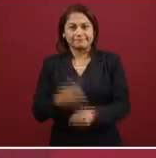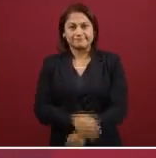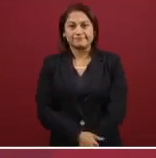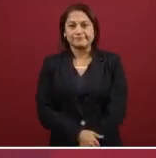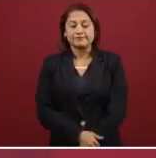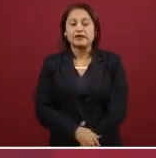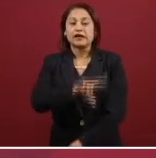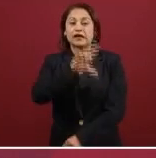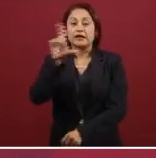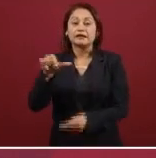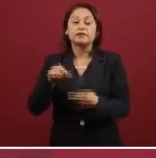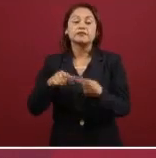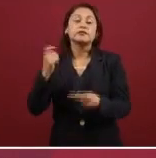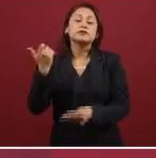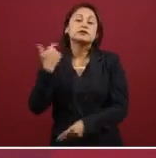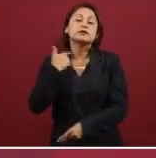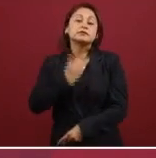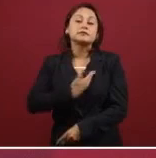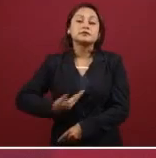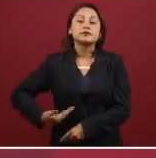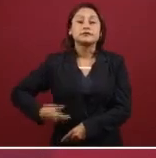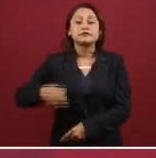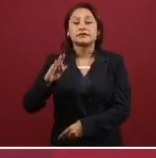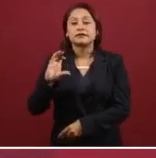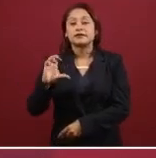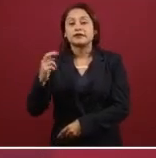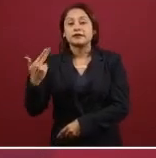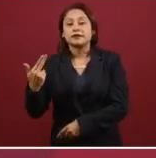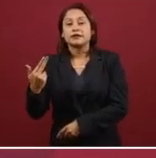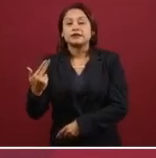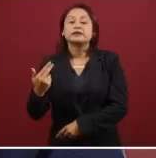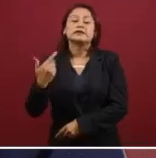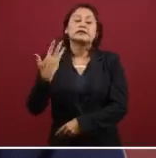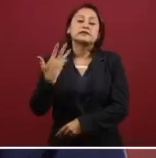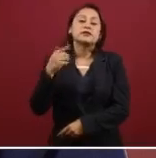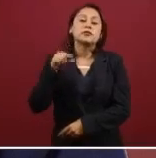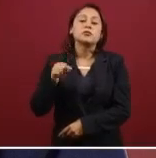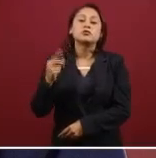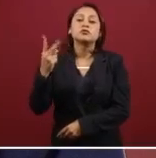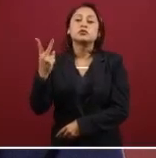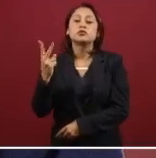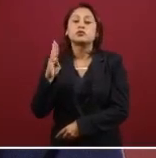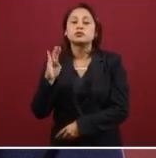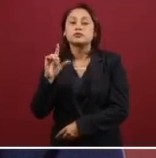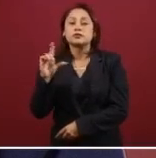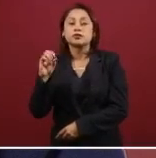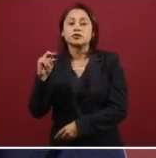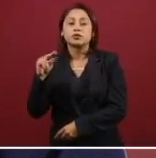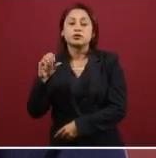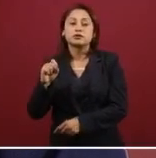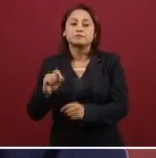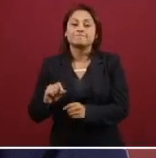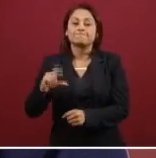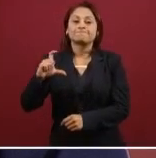Calderón la dejó en 5.2 billones, la incrementó más de